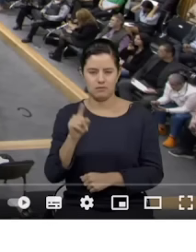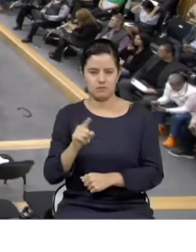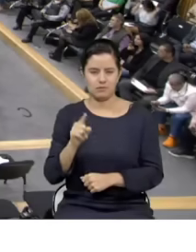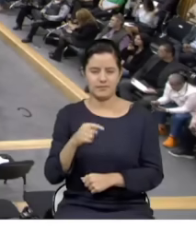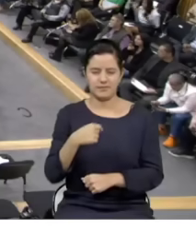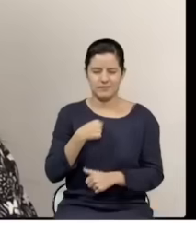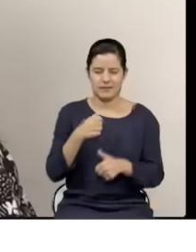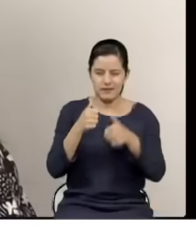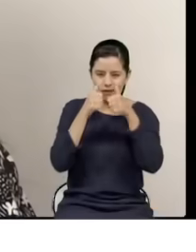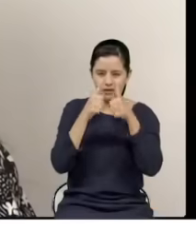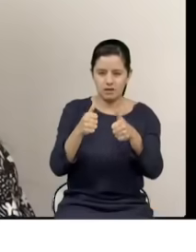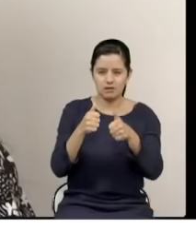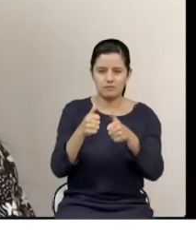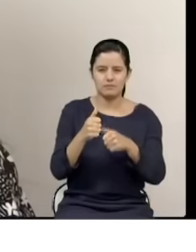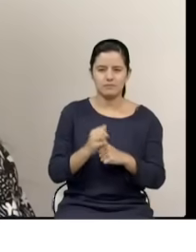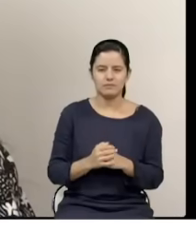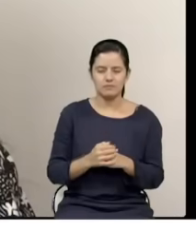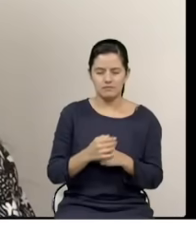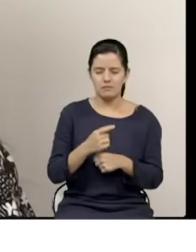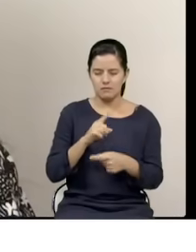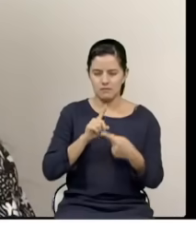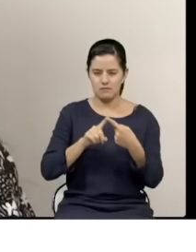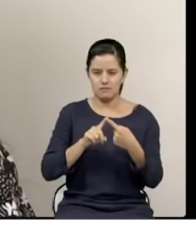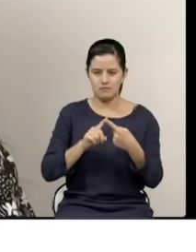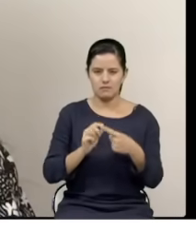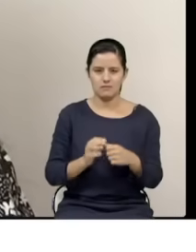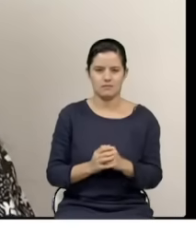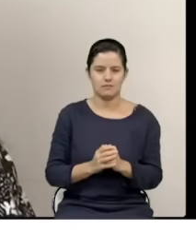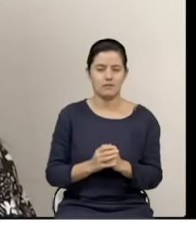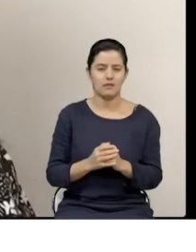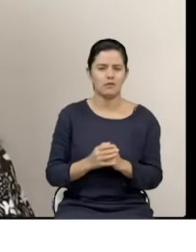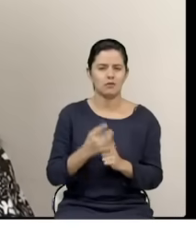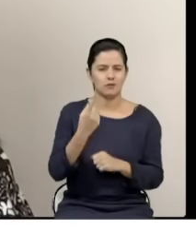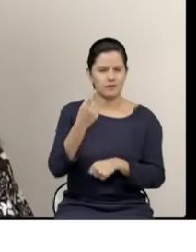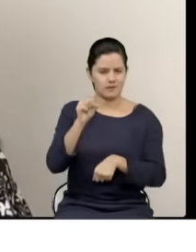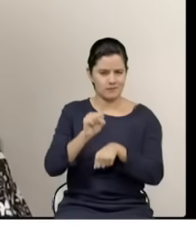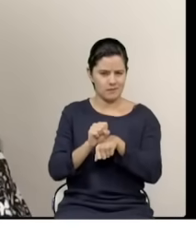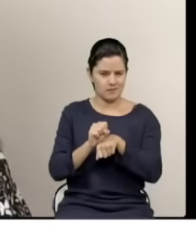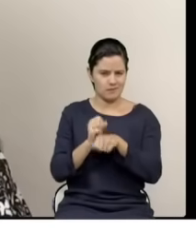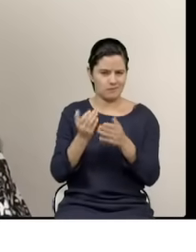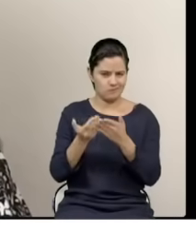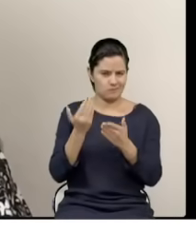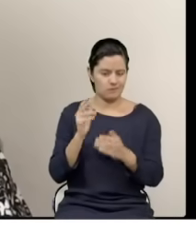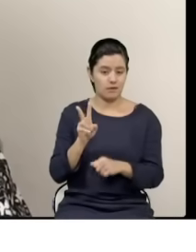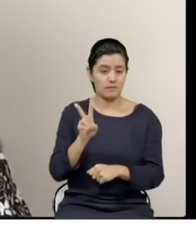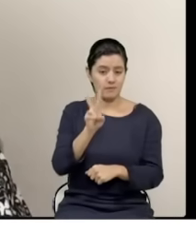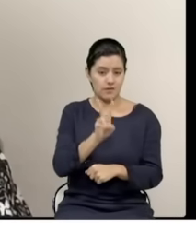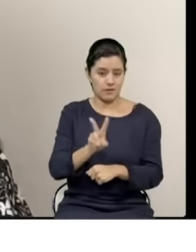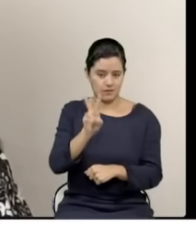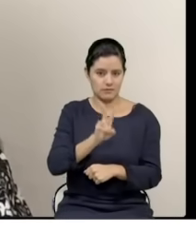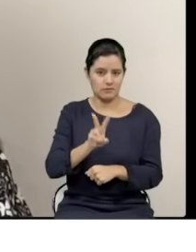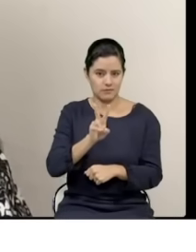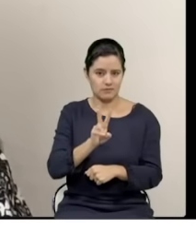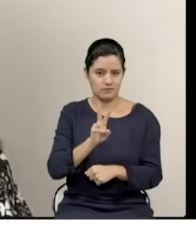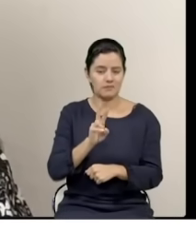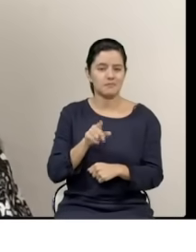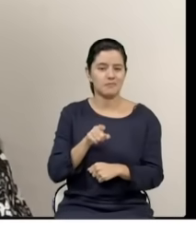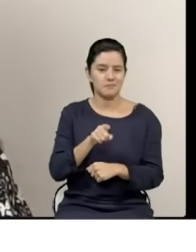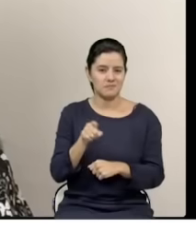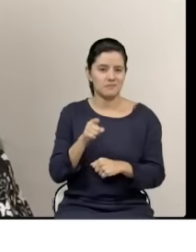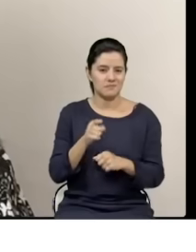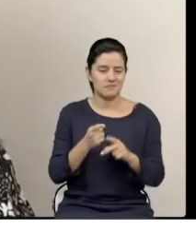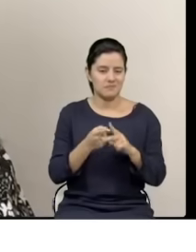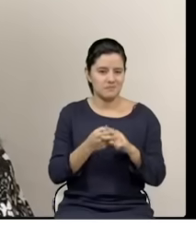Cómo lloraba desde el la semana pasada el viernes que surgió este